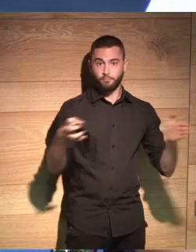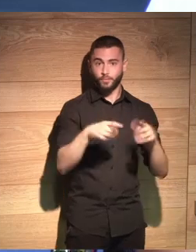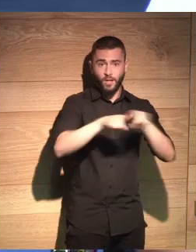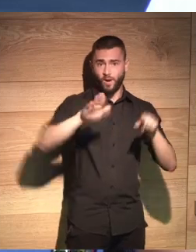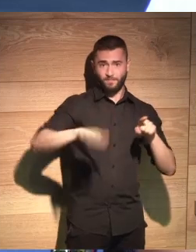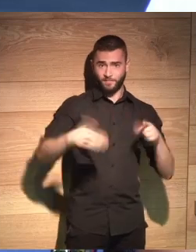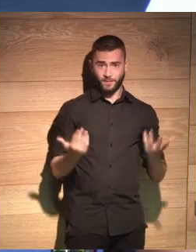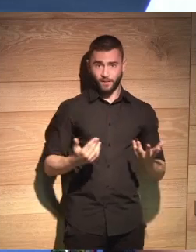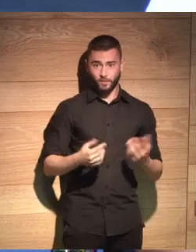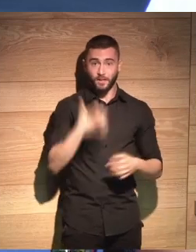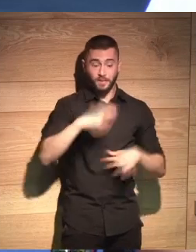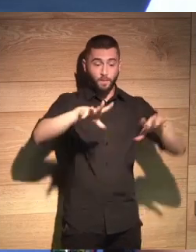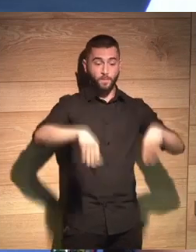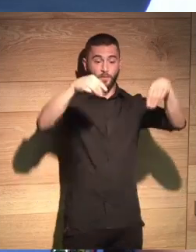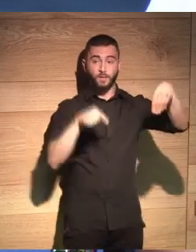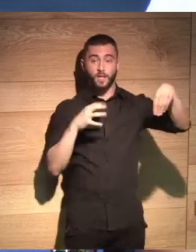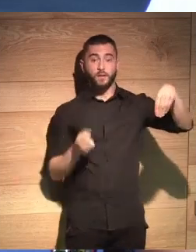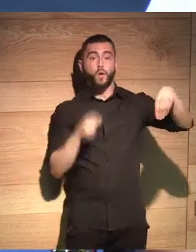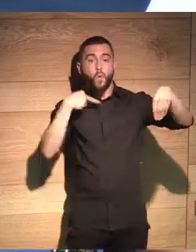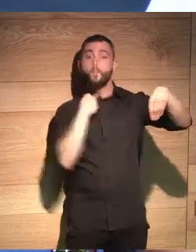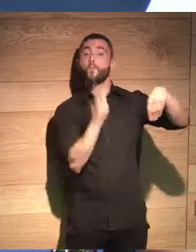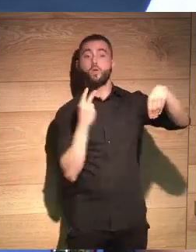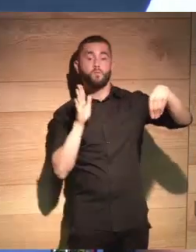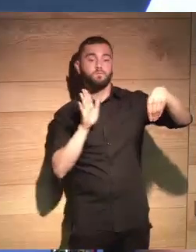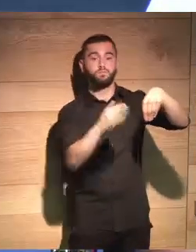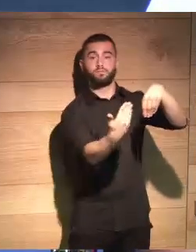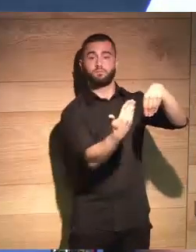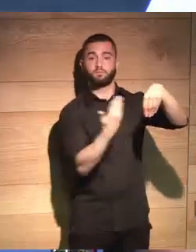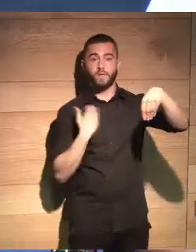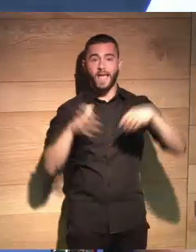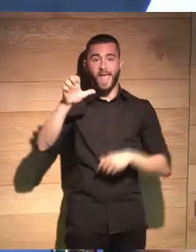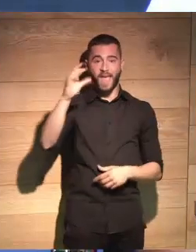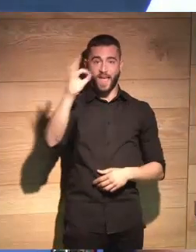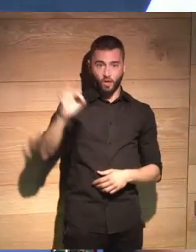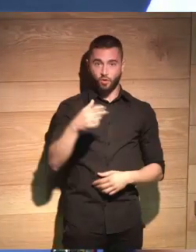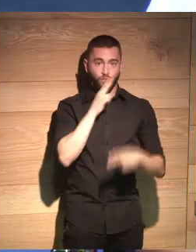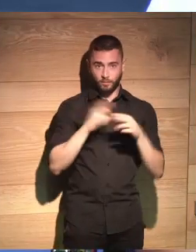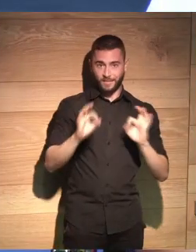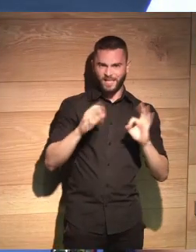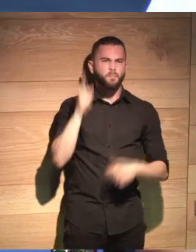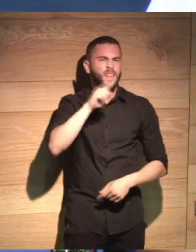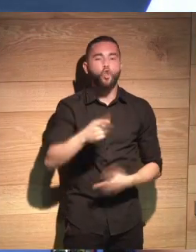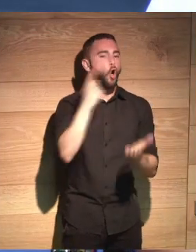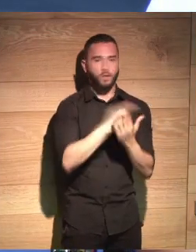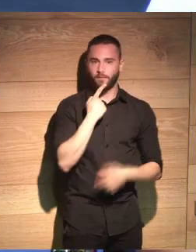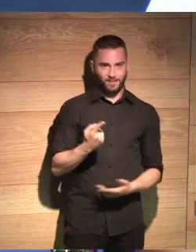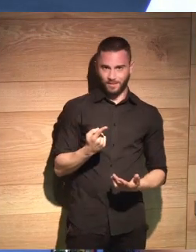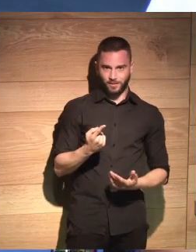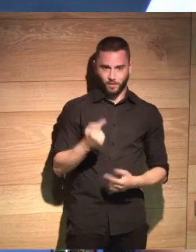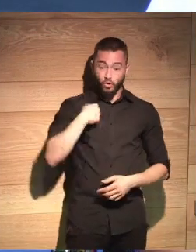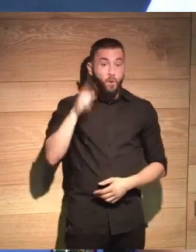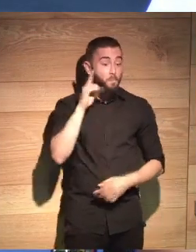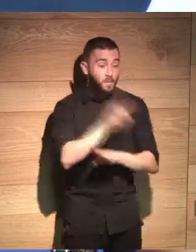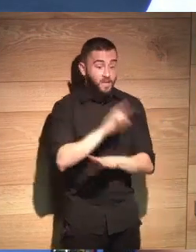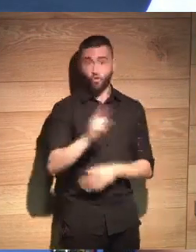las lanzamos contra ella y eso se llama eco. Mentiroso, dijiste de nuevo. No te estoy mintiendo. No te